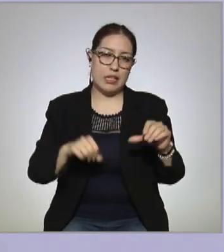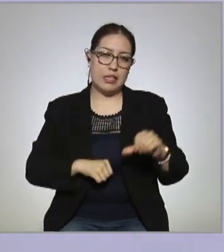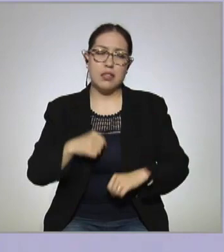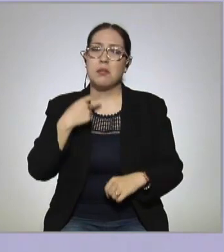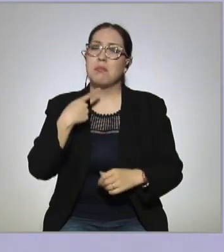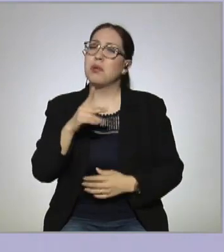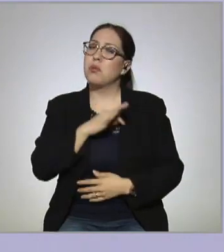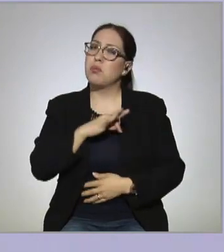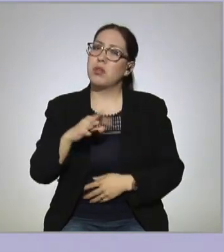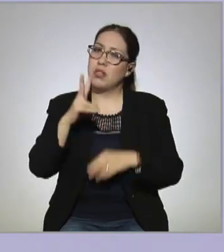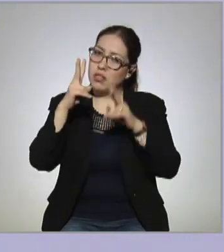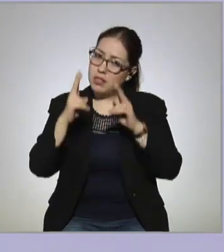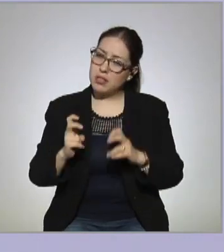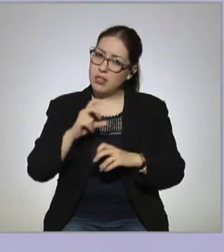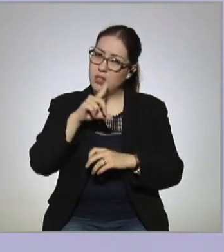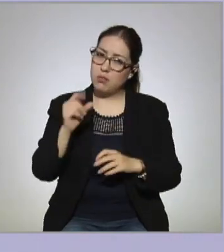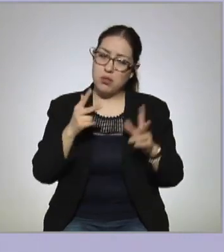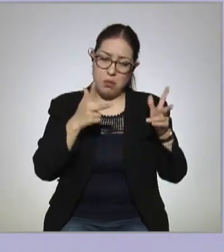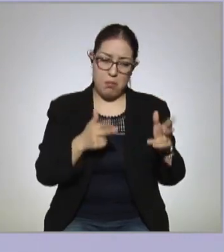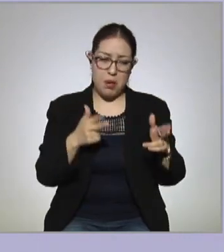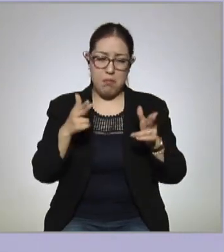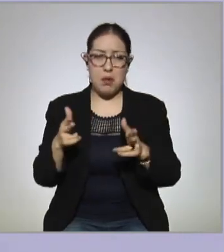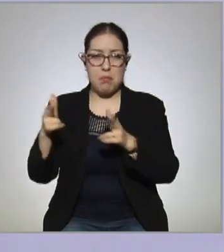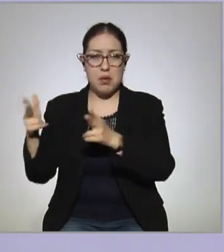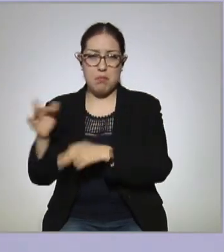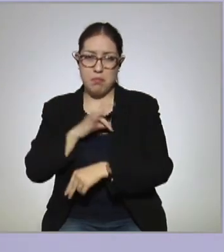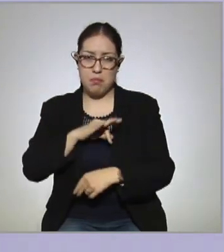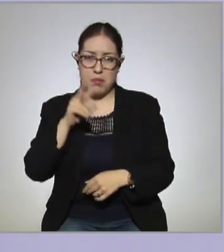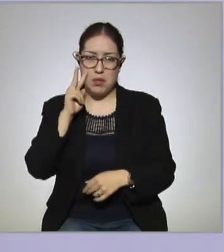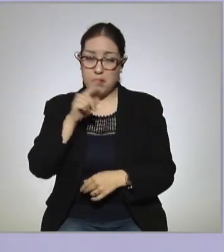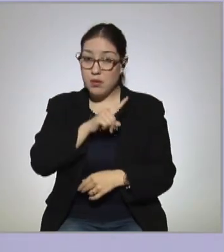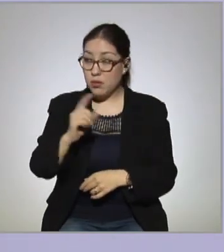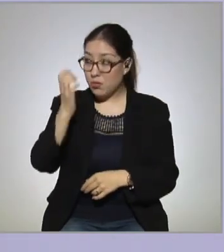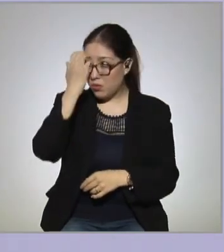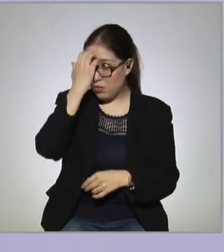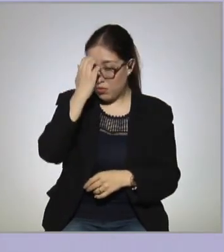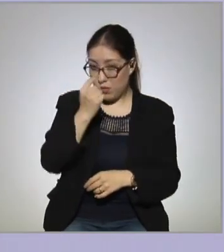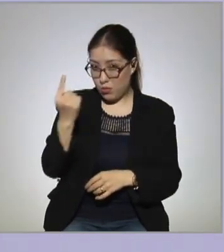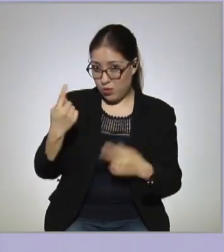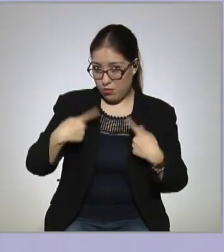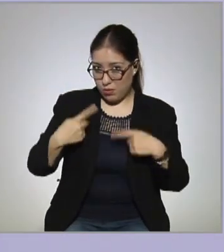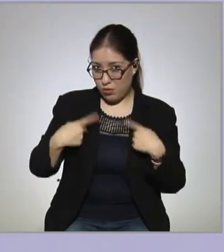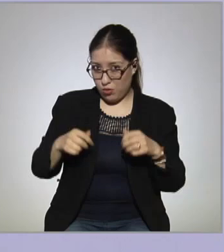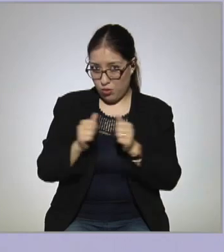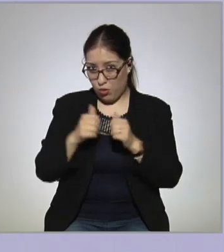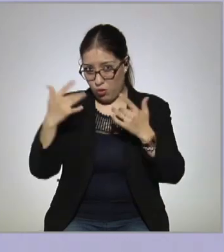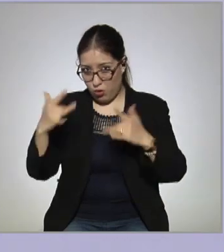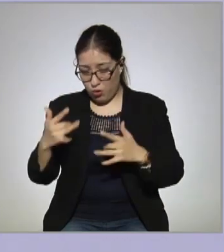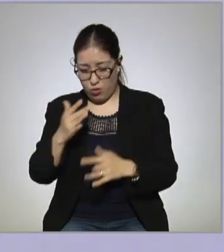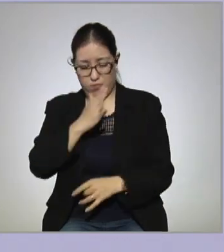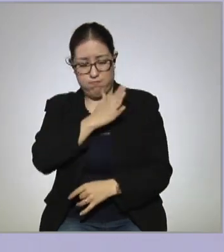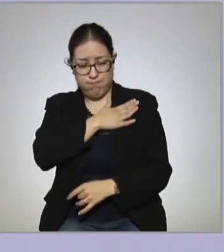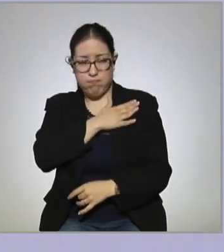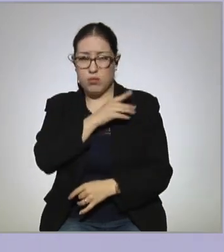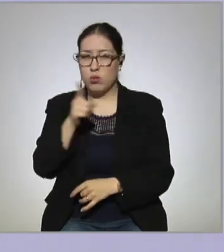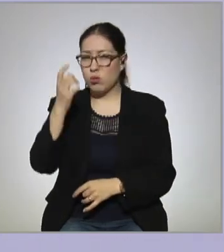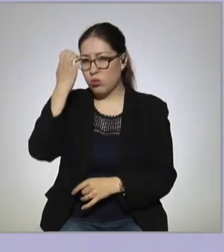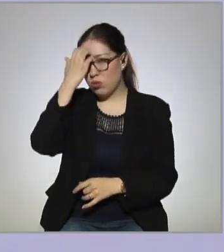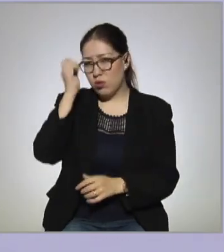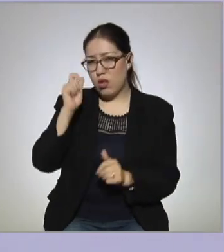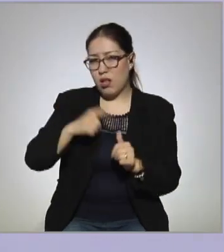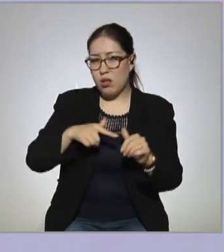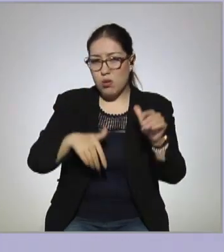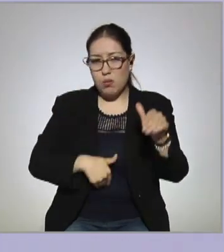pero lo pueden bajar y lo pueden viendo por pedacitos. ¿Conoces a alguien que tiene un problema de hombro? ¿Conoces a alguien que se queja continuamente o que le